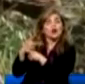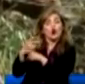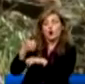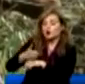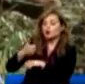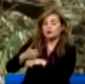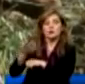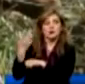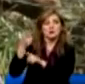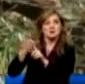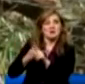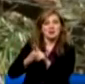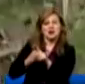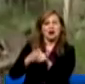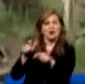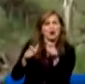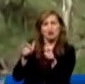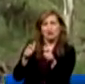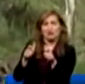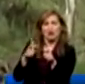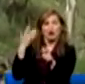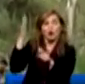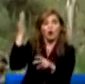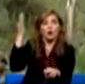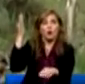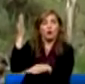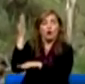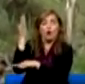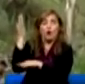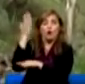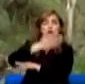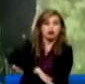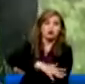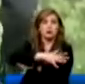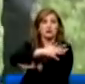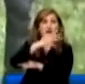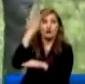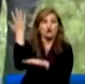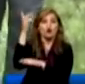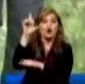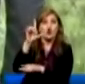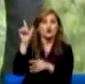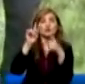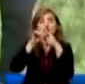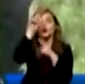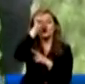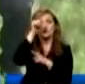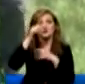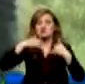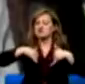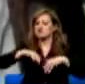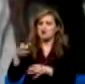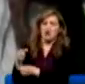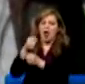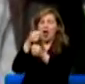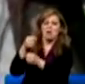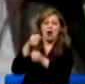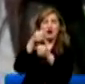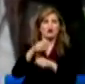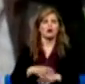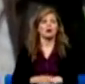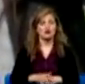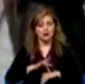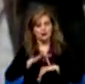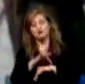varios meses están talando árboles de lunes a domingo, según los vecinos, de forma indiscriminada. Desde tempranas